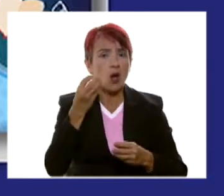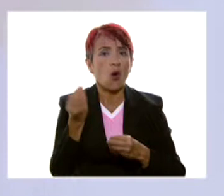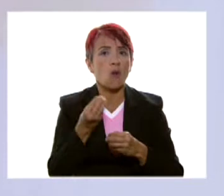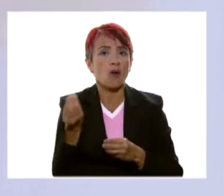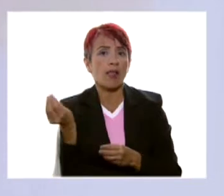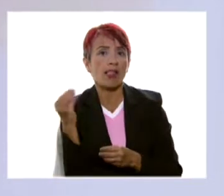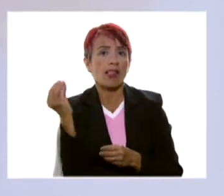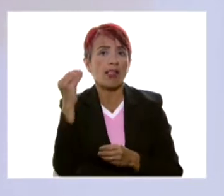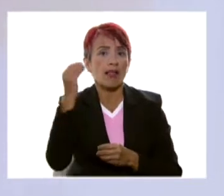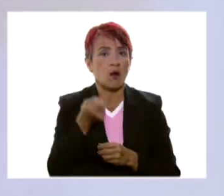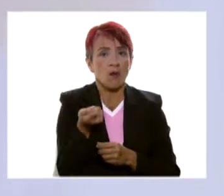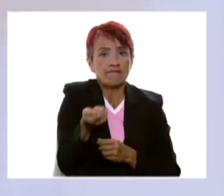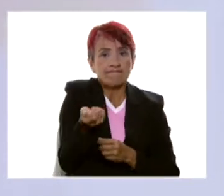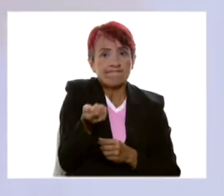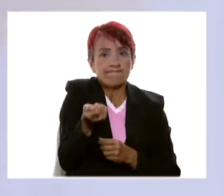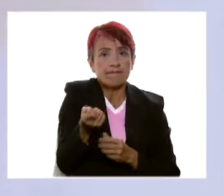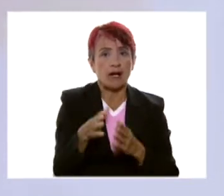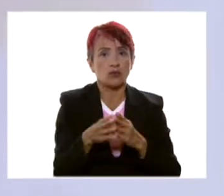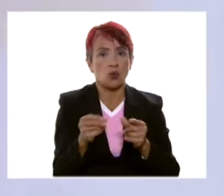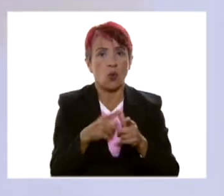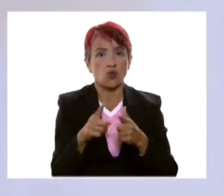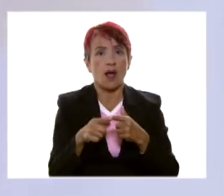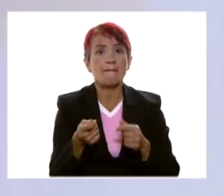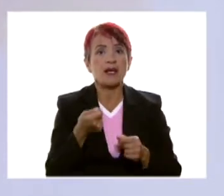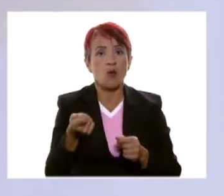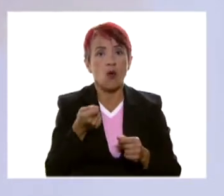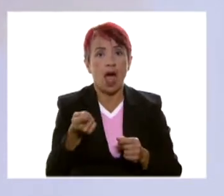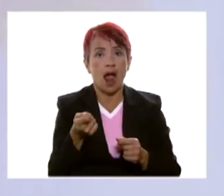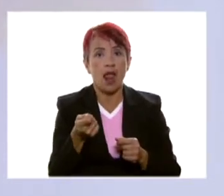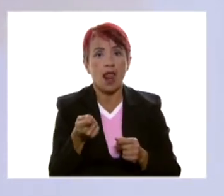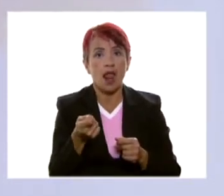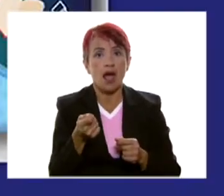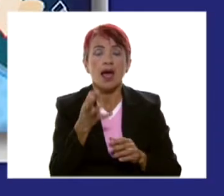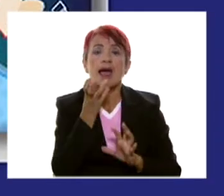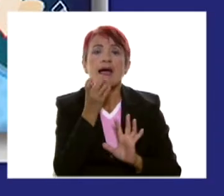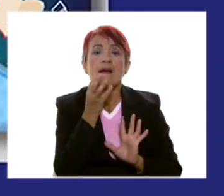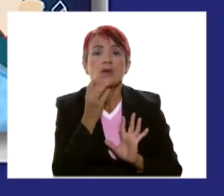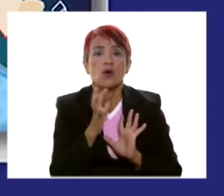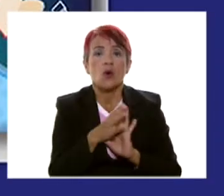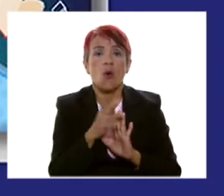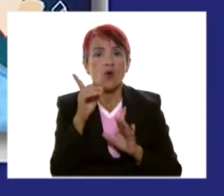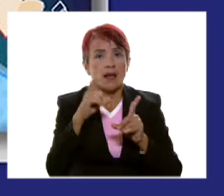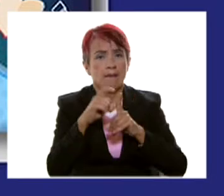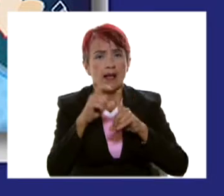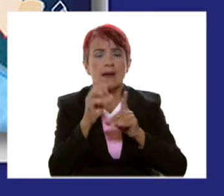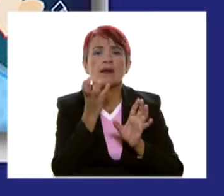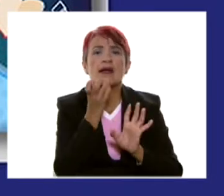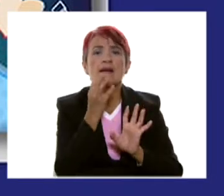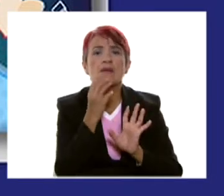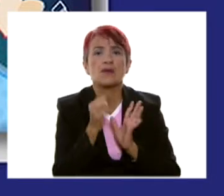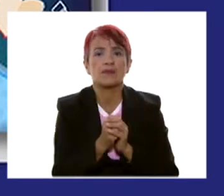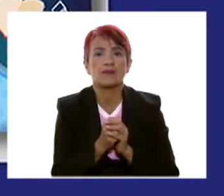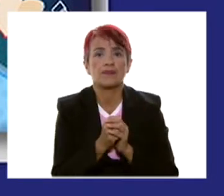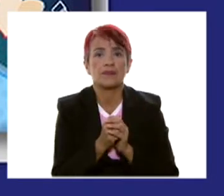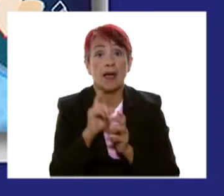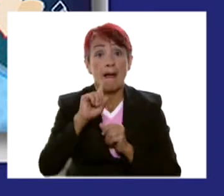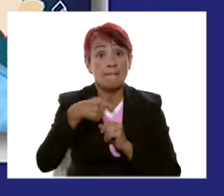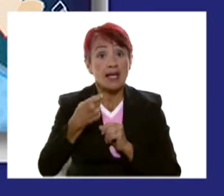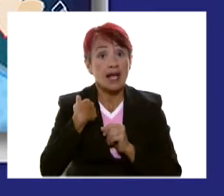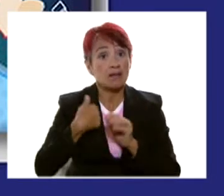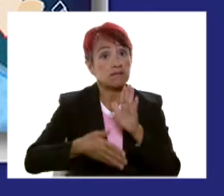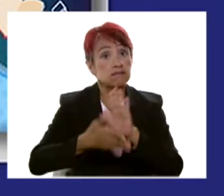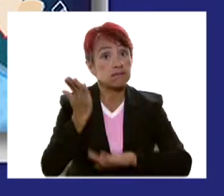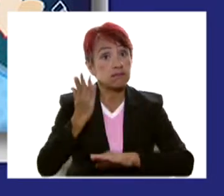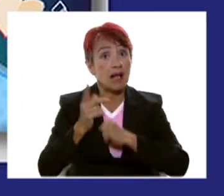especulaciones. Acá podemos observar un ejemplo en cuanto a una suposición. Hay una frase que dice, por ejemplo, mañana iremos de paseo